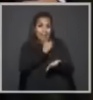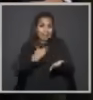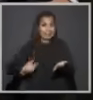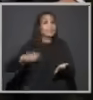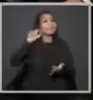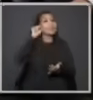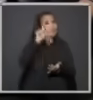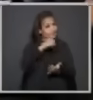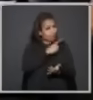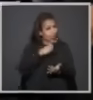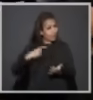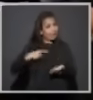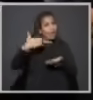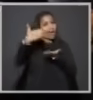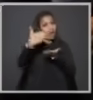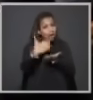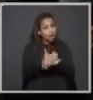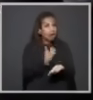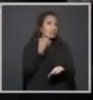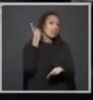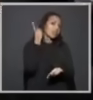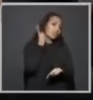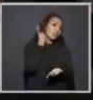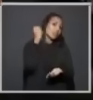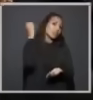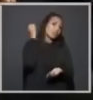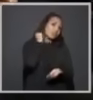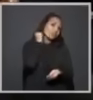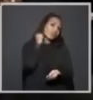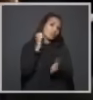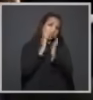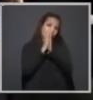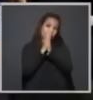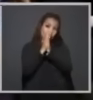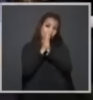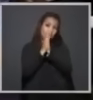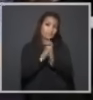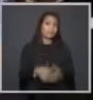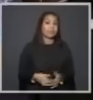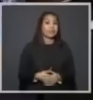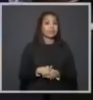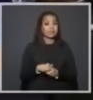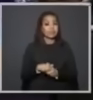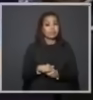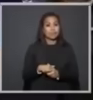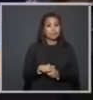ganar también la mayoría en la Cámara de Diputados y en la Cámara de Senadores por esto. ¿Sí?